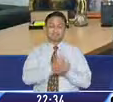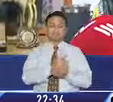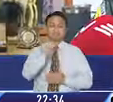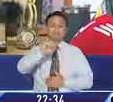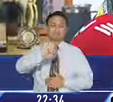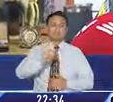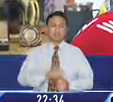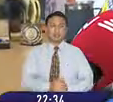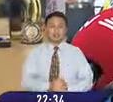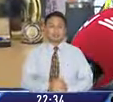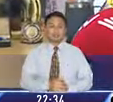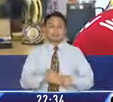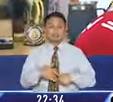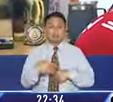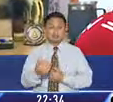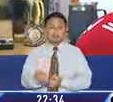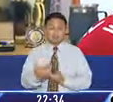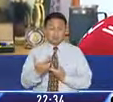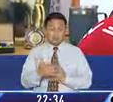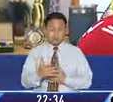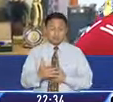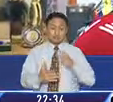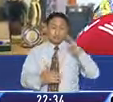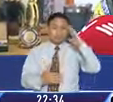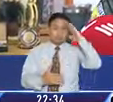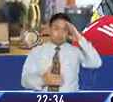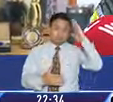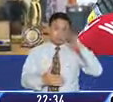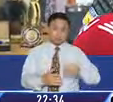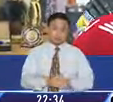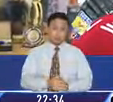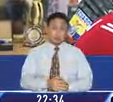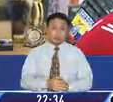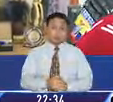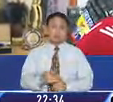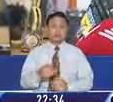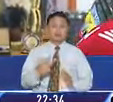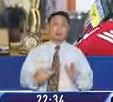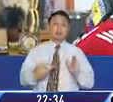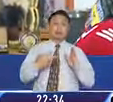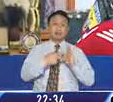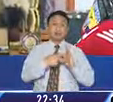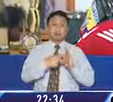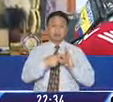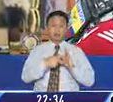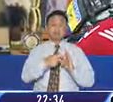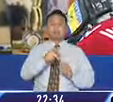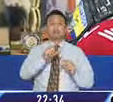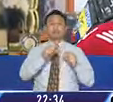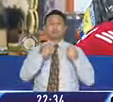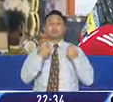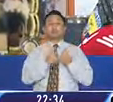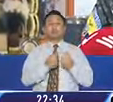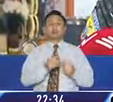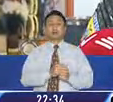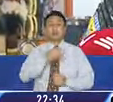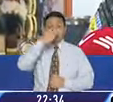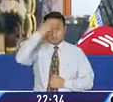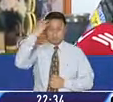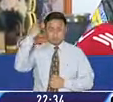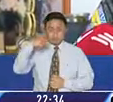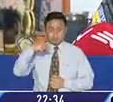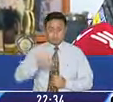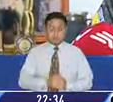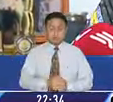autoridades. Se tuvo conocimiento que se trataba de un servidor policial en servicio activo, perteneciente al servicio de migración, el mismo que